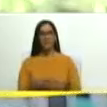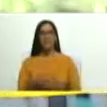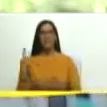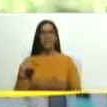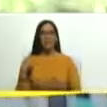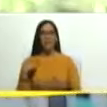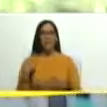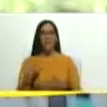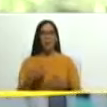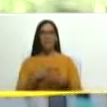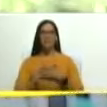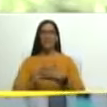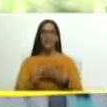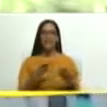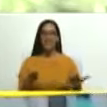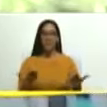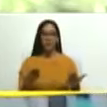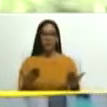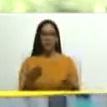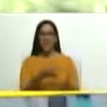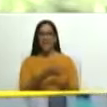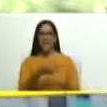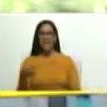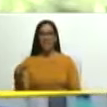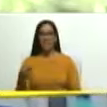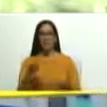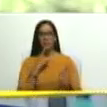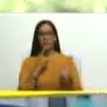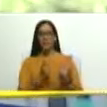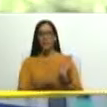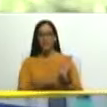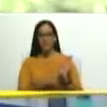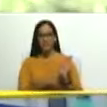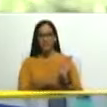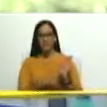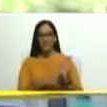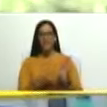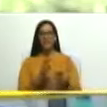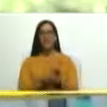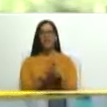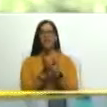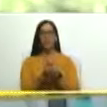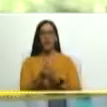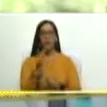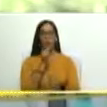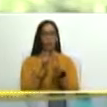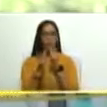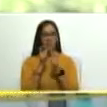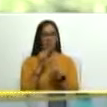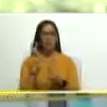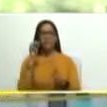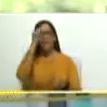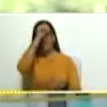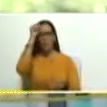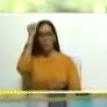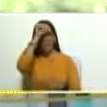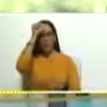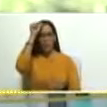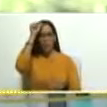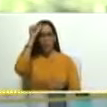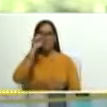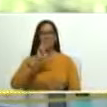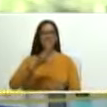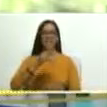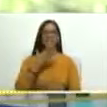tenemos que garantizar el éxito absoluto del referéndum consultivo del domingo